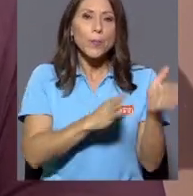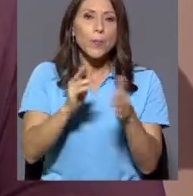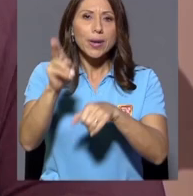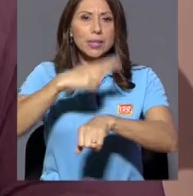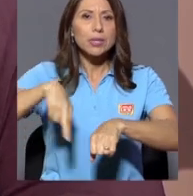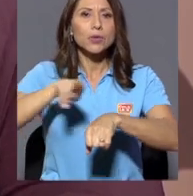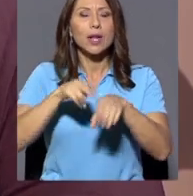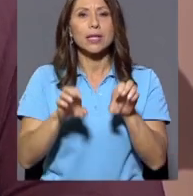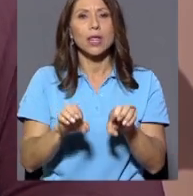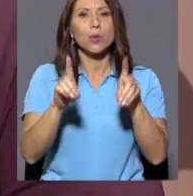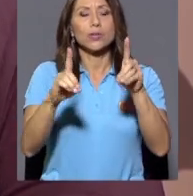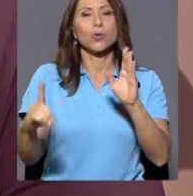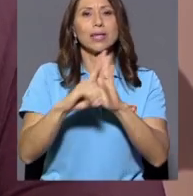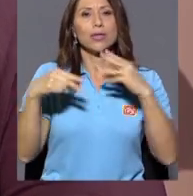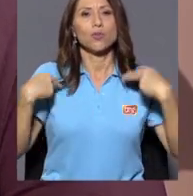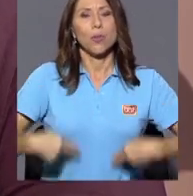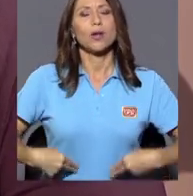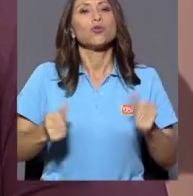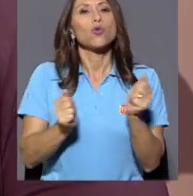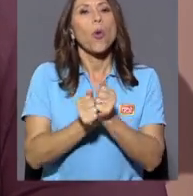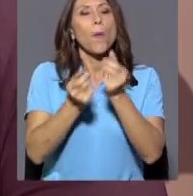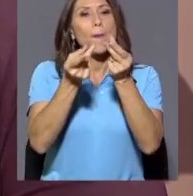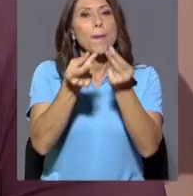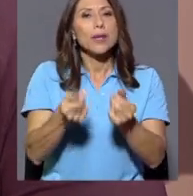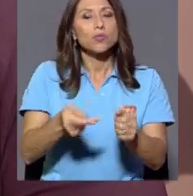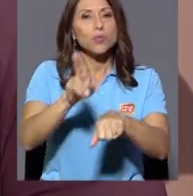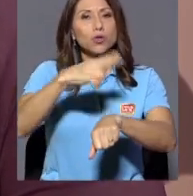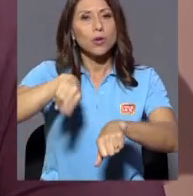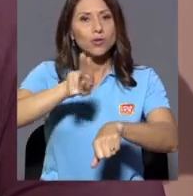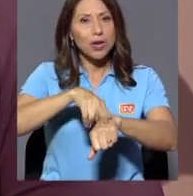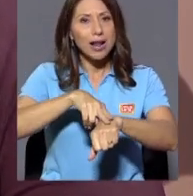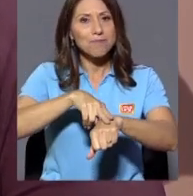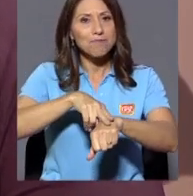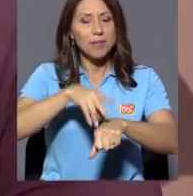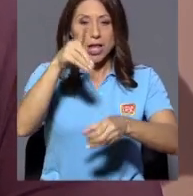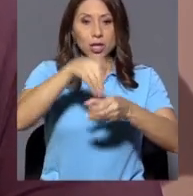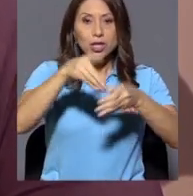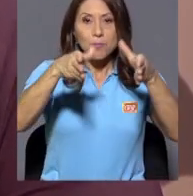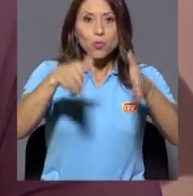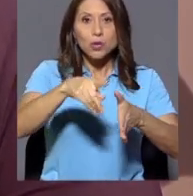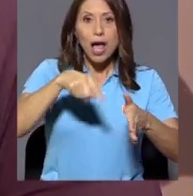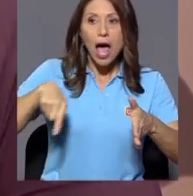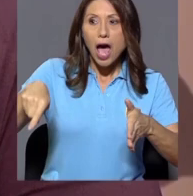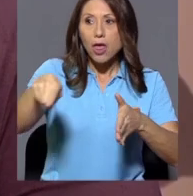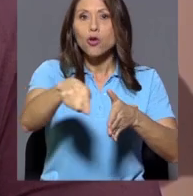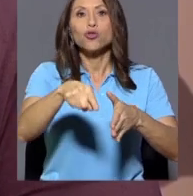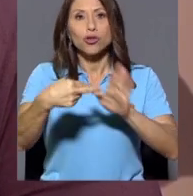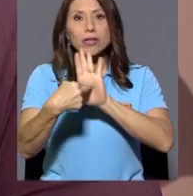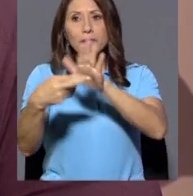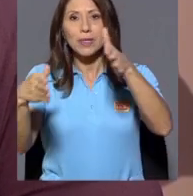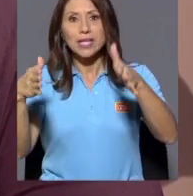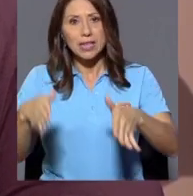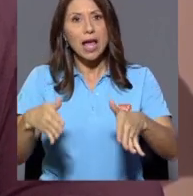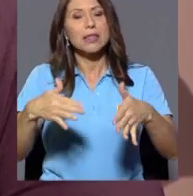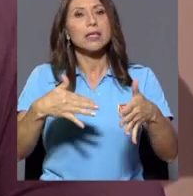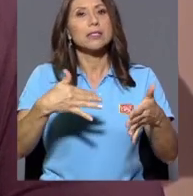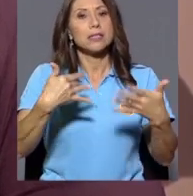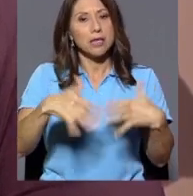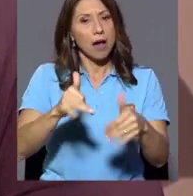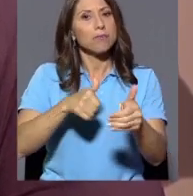plan nacional de educación en derechos humanos con presupuesto nacional que votan los diputados los senadores